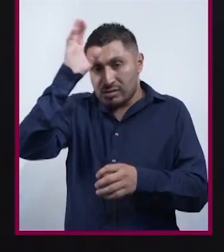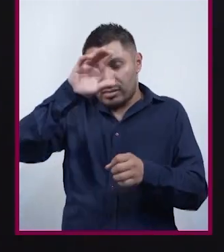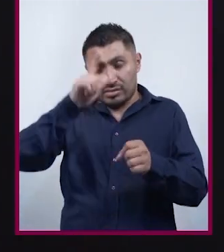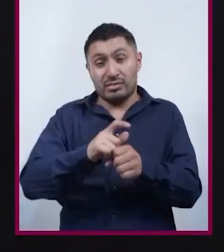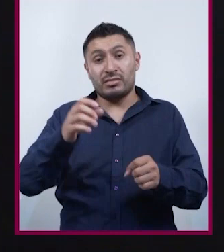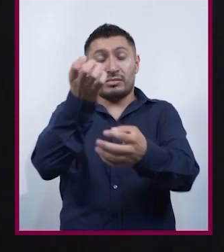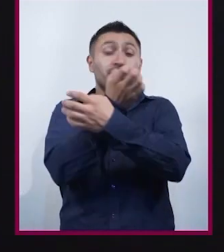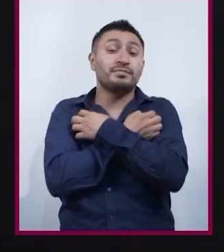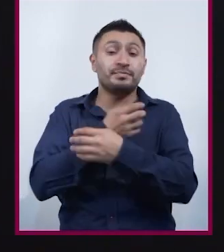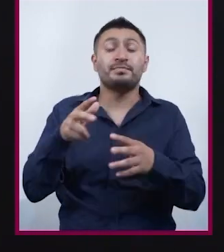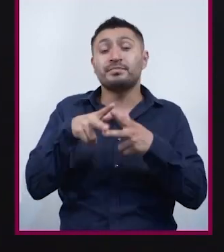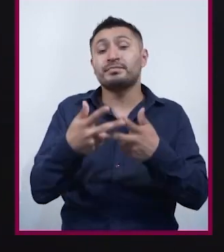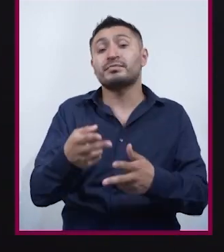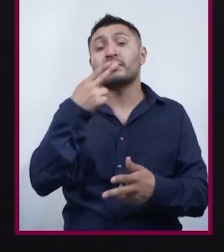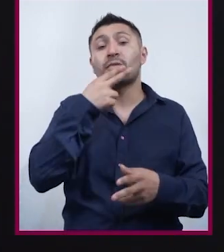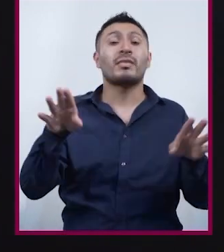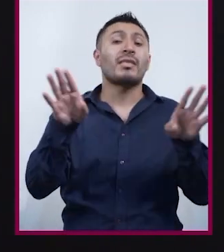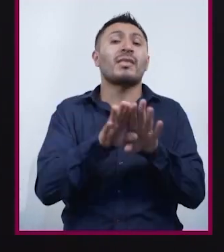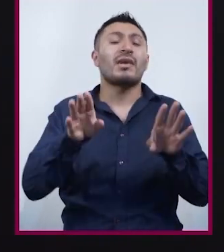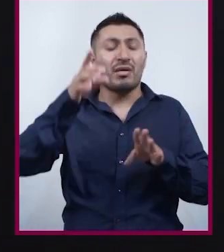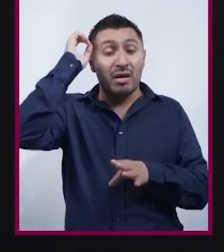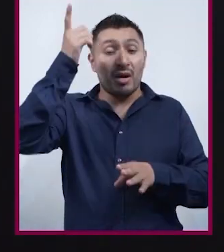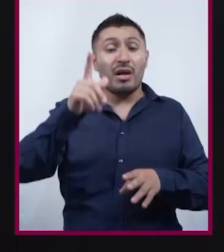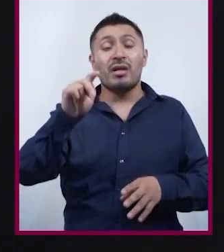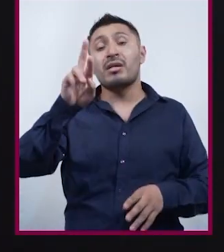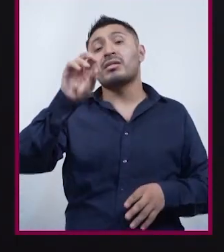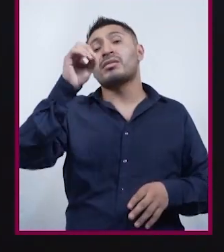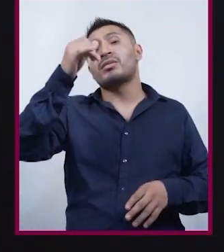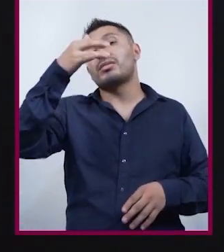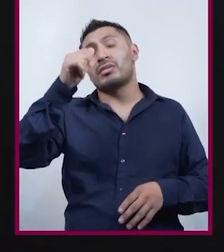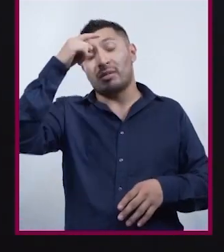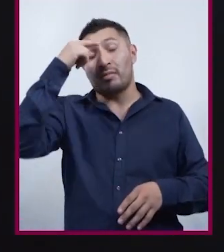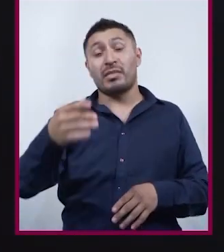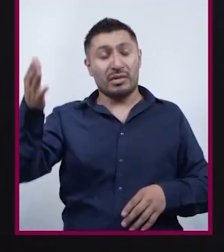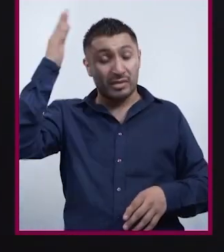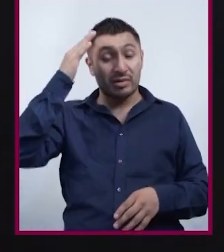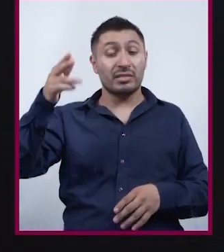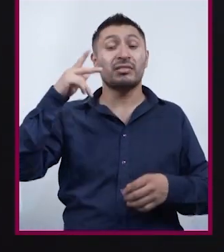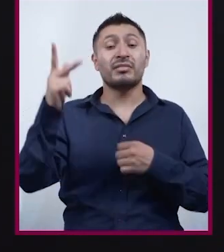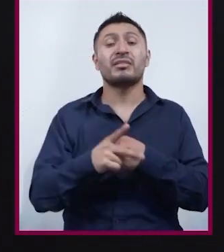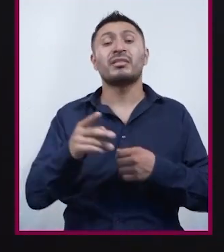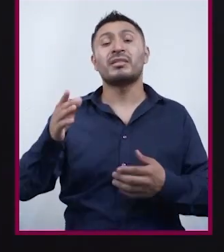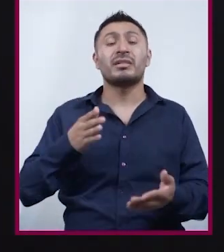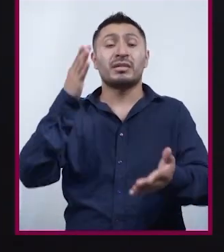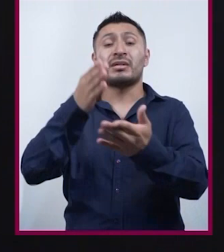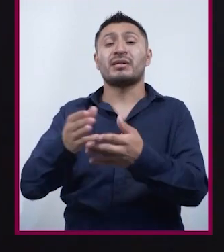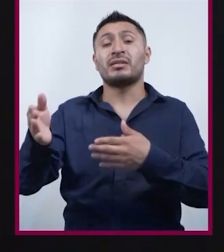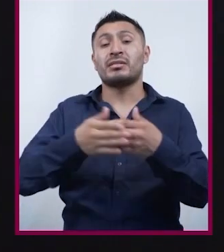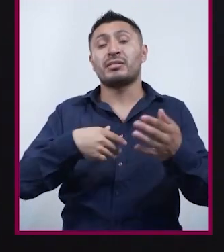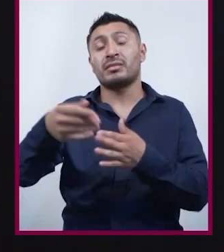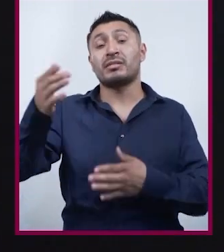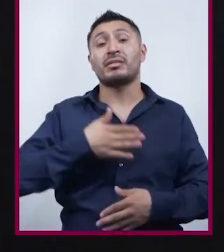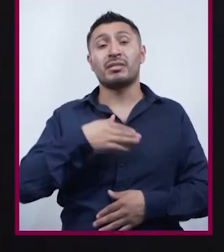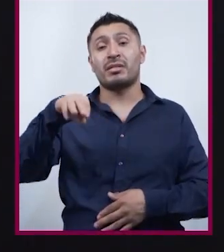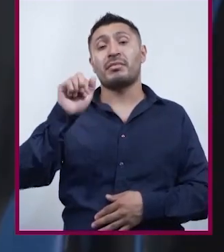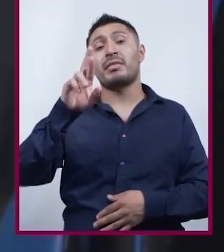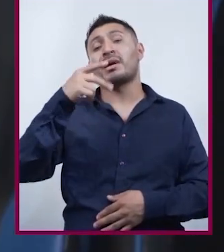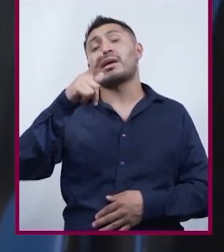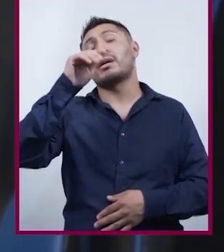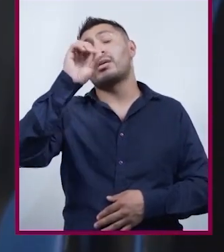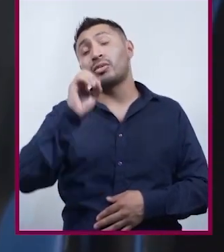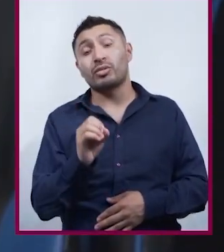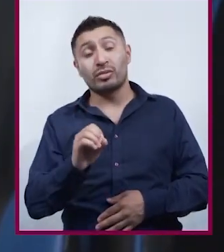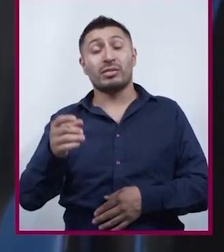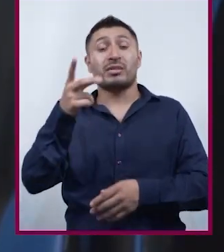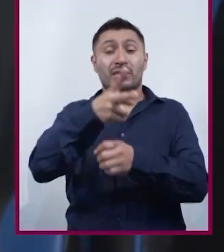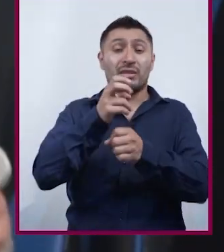de la educación y la cultura, herramientas que utilizó como si fueran un caballo de Troya para dirigir al país hacia la modernidad. Yo soy